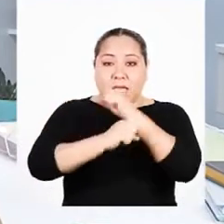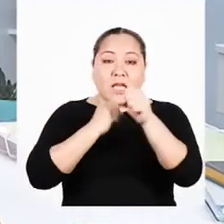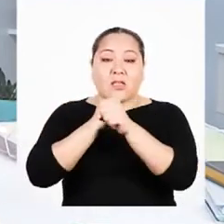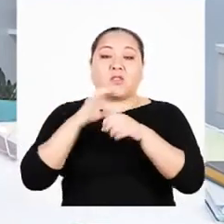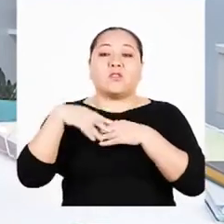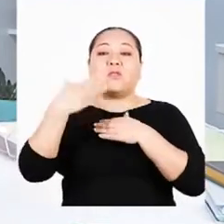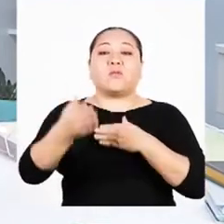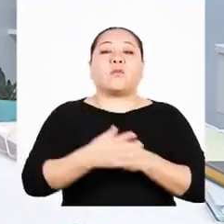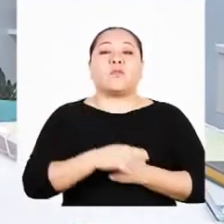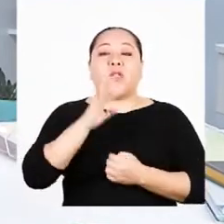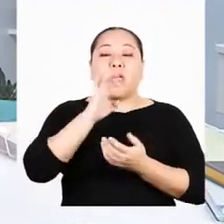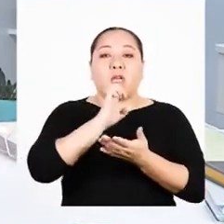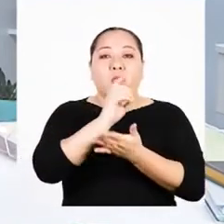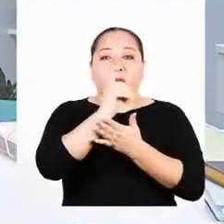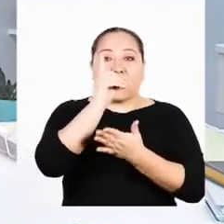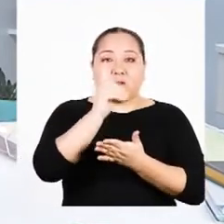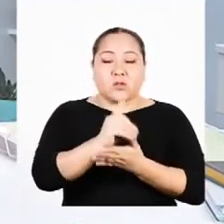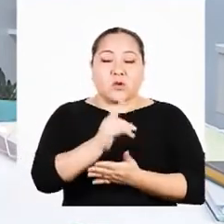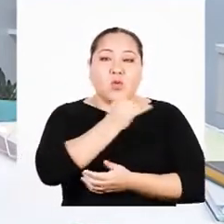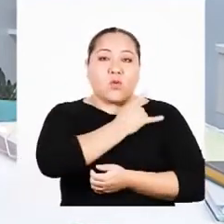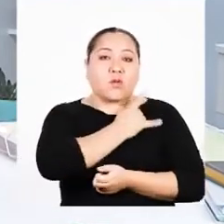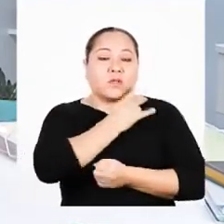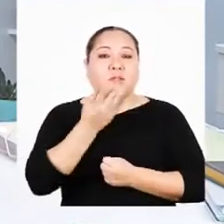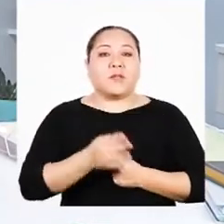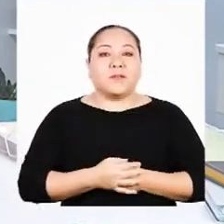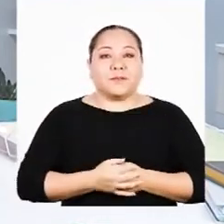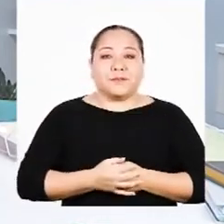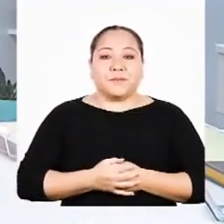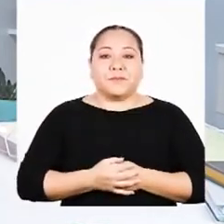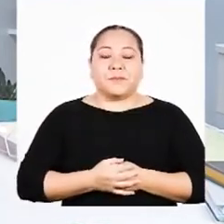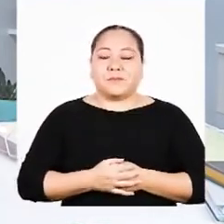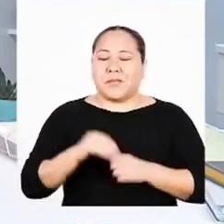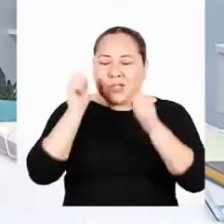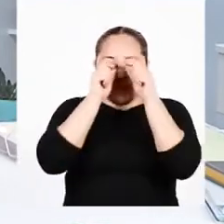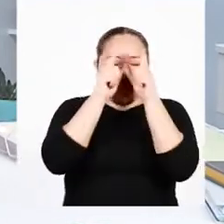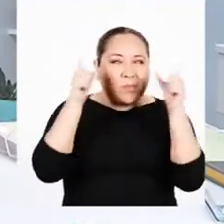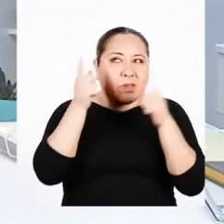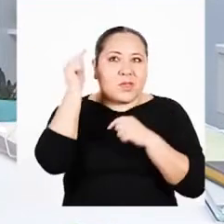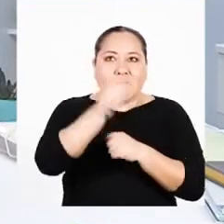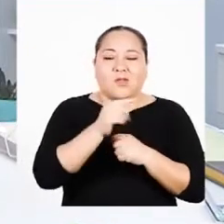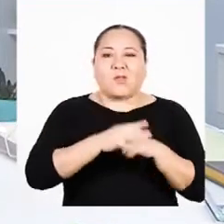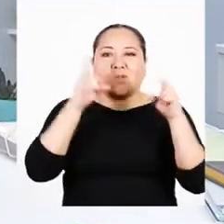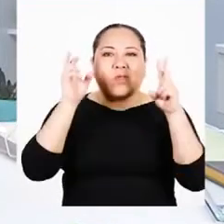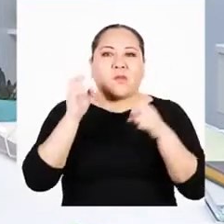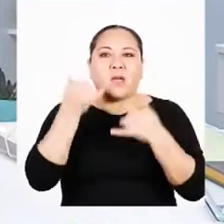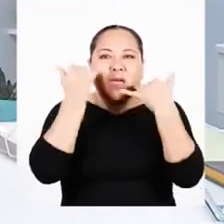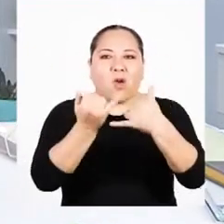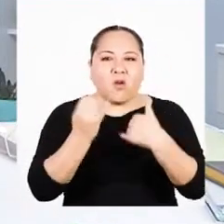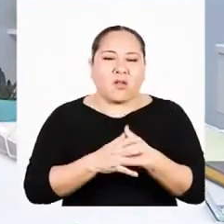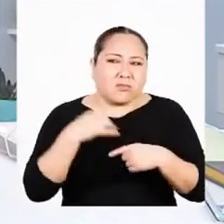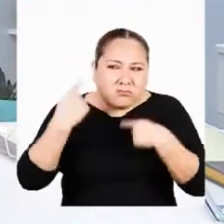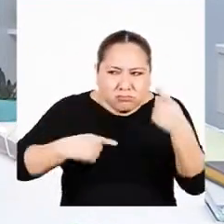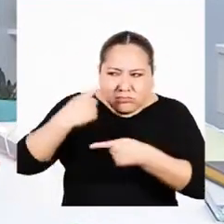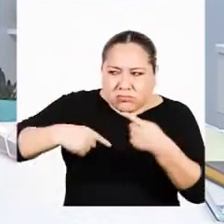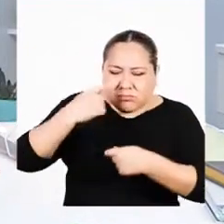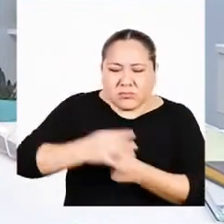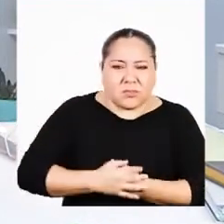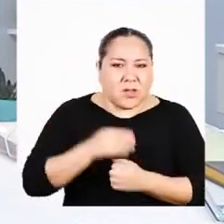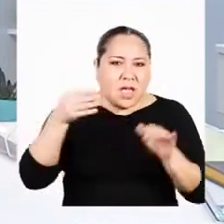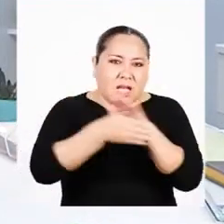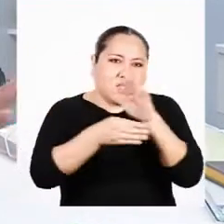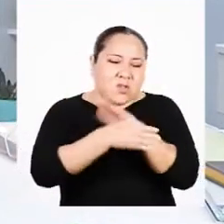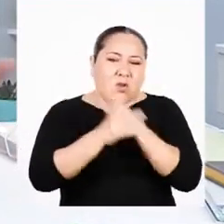décadas después con la educación universitaria. Qué sorprendente que algo que hoy nos parece